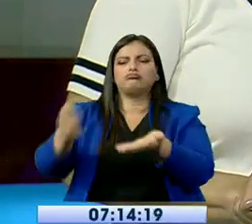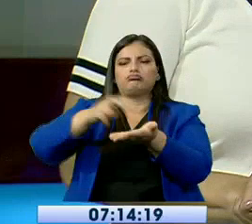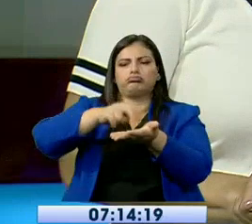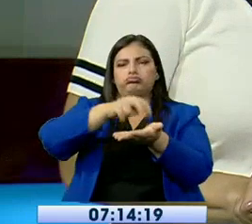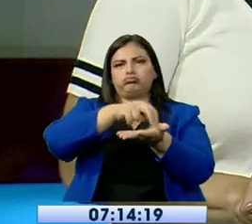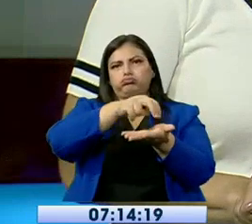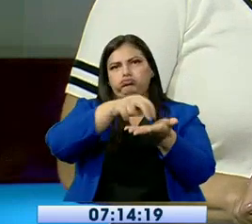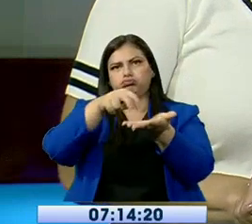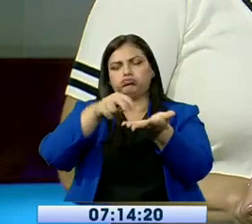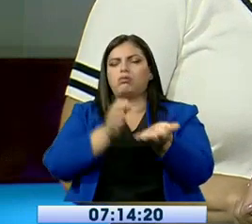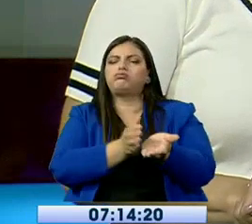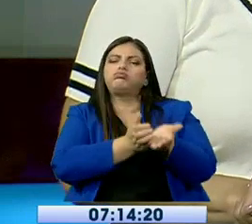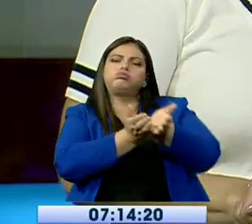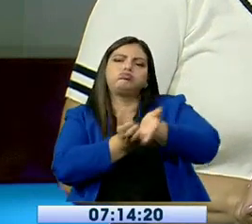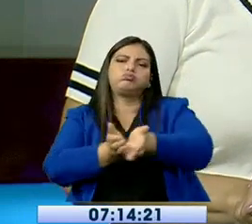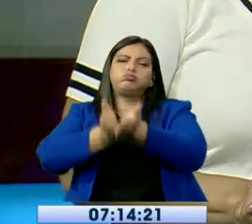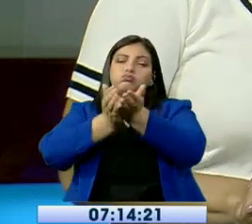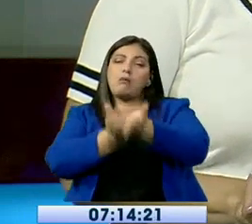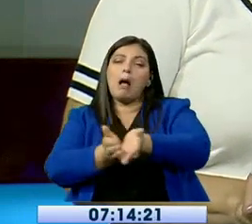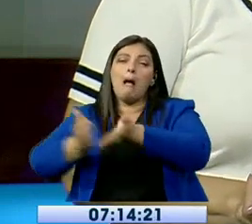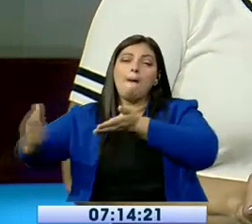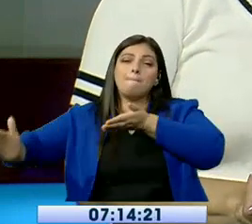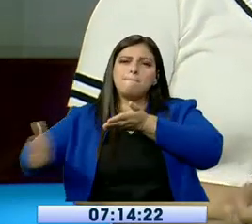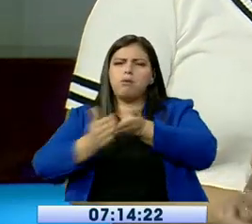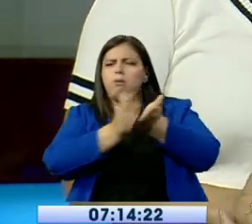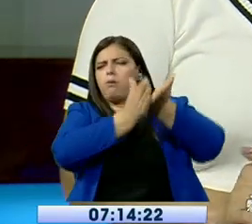encontraba ya en estado de descomposición.